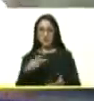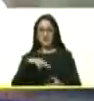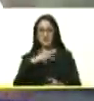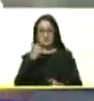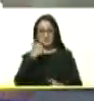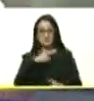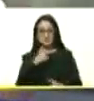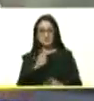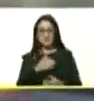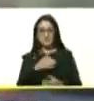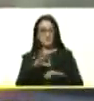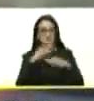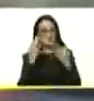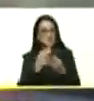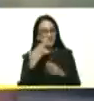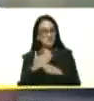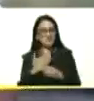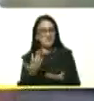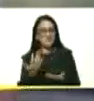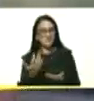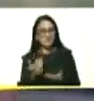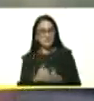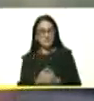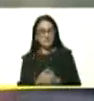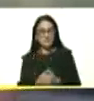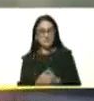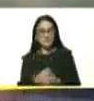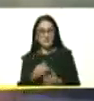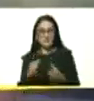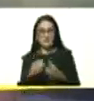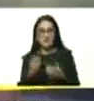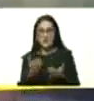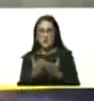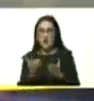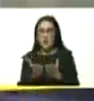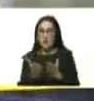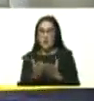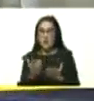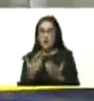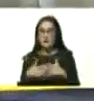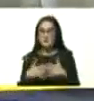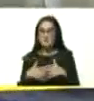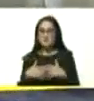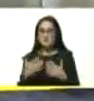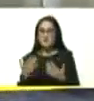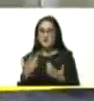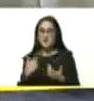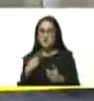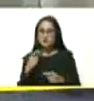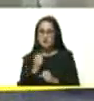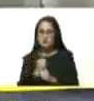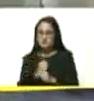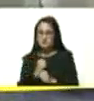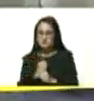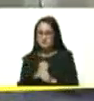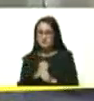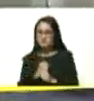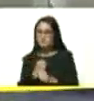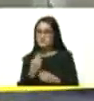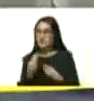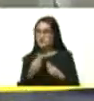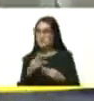somos una gran familia. Aparte de ser una gran familia, somos una escuela. Industrias Don Pedro, nos dedicamos